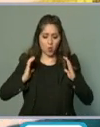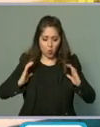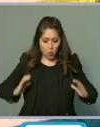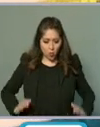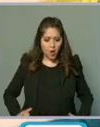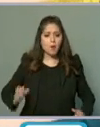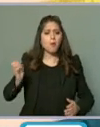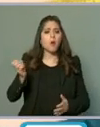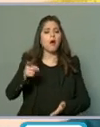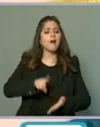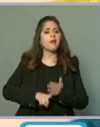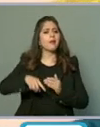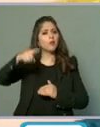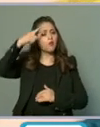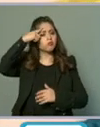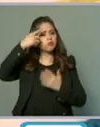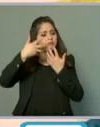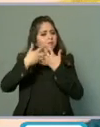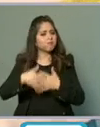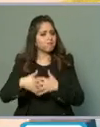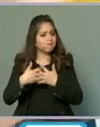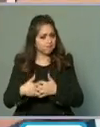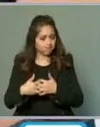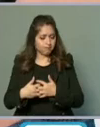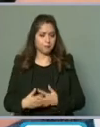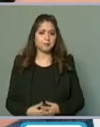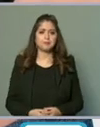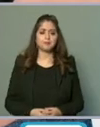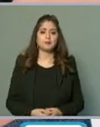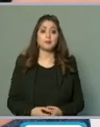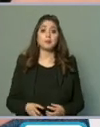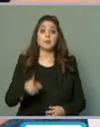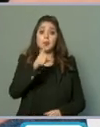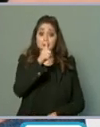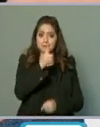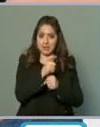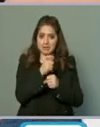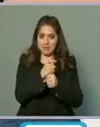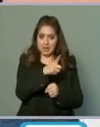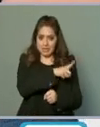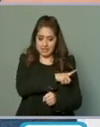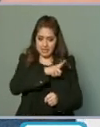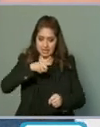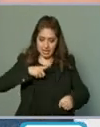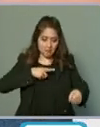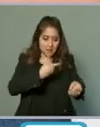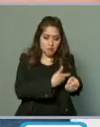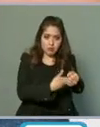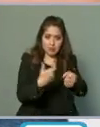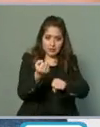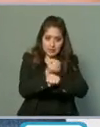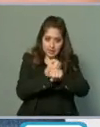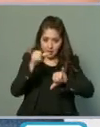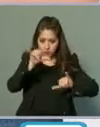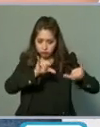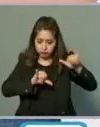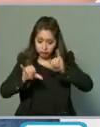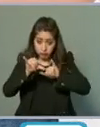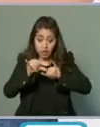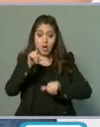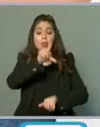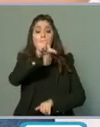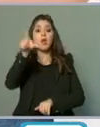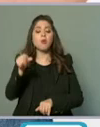emocional? Mira, el factor primero y más importante es que te hagas estudios, ¿no? Estudios médicos, ¿no? Si el médico descarta un